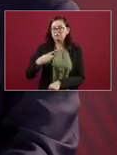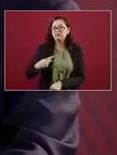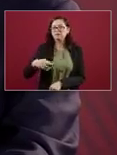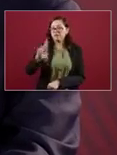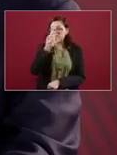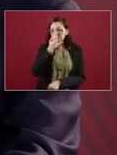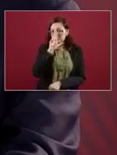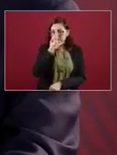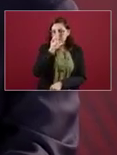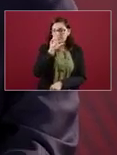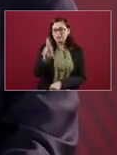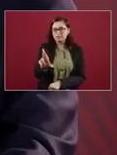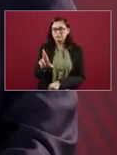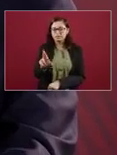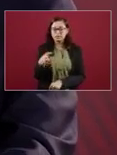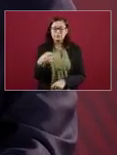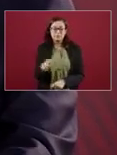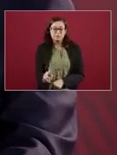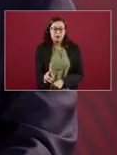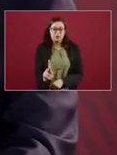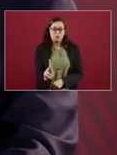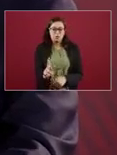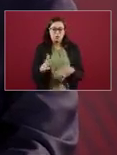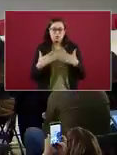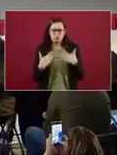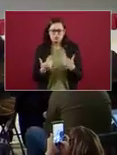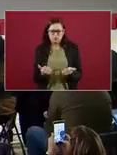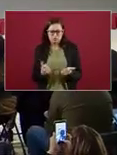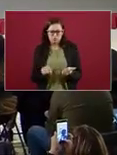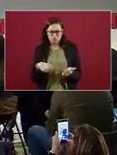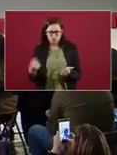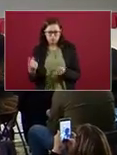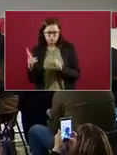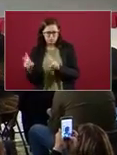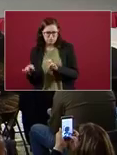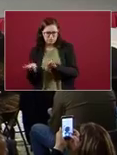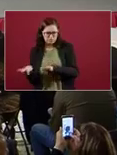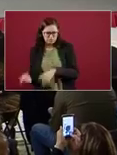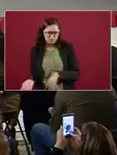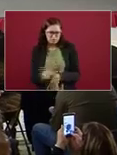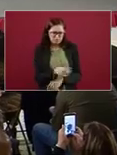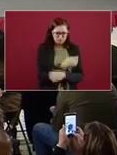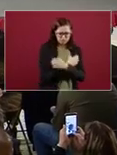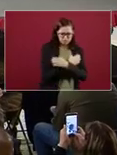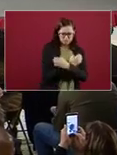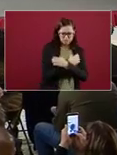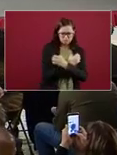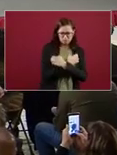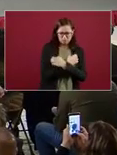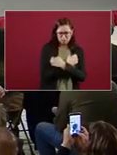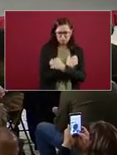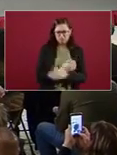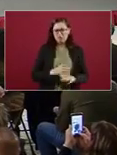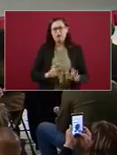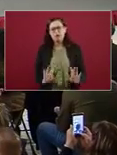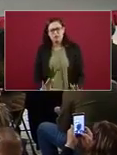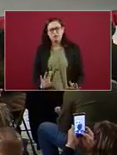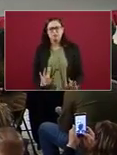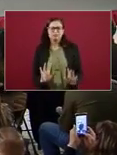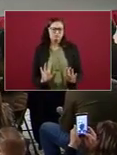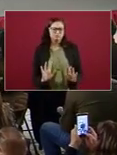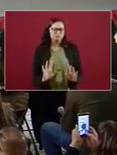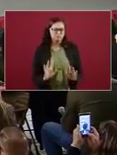estás planteando es de la reforma educativa, ¿no? De la reforma educativa, sí. Sí, sí, no, pues eso está